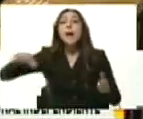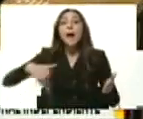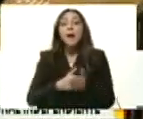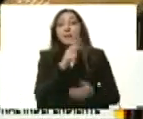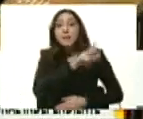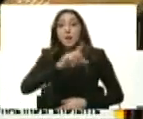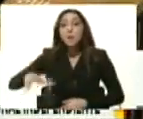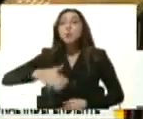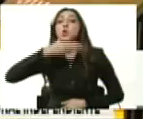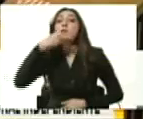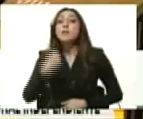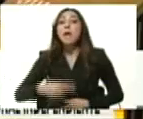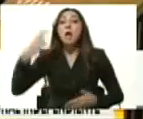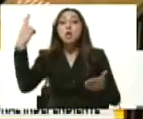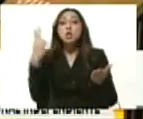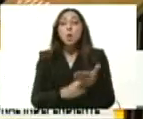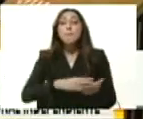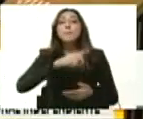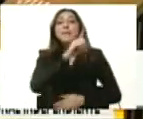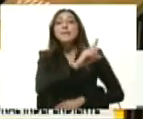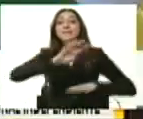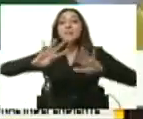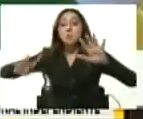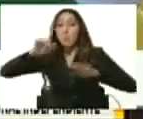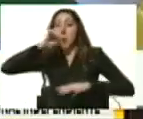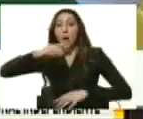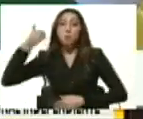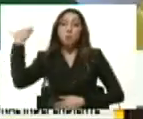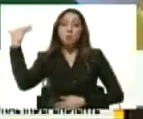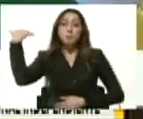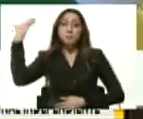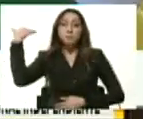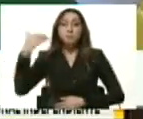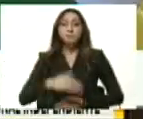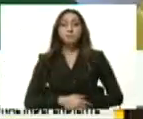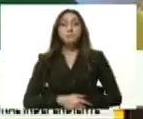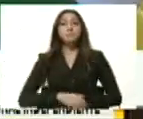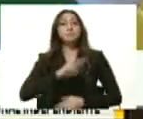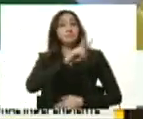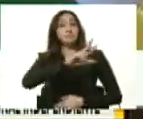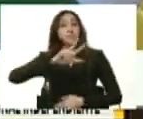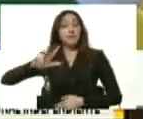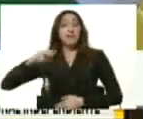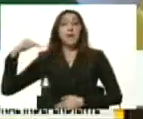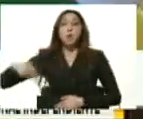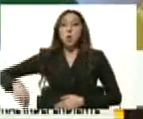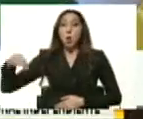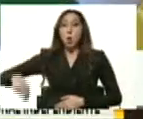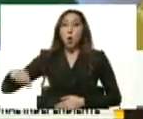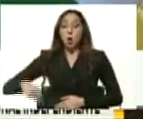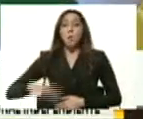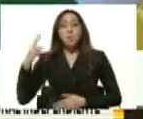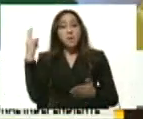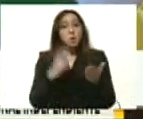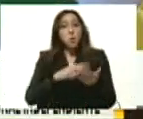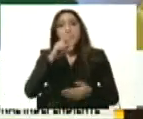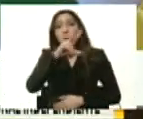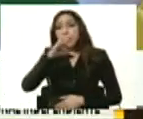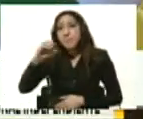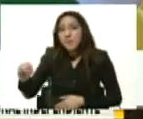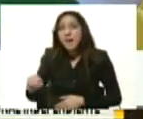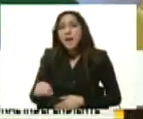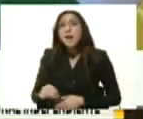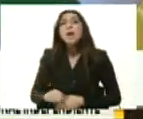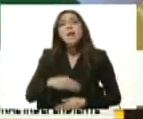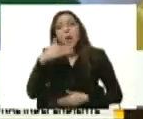de diciembre del año 2019. El 23 de noviembre del año 2020, a los pocos días